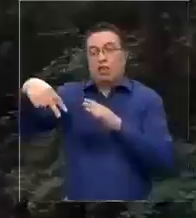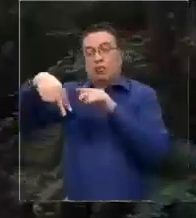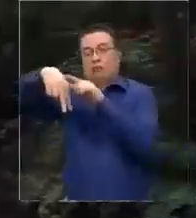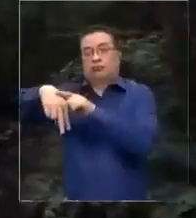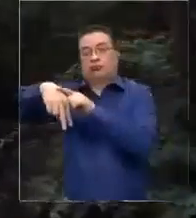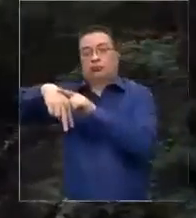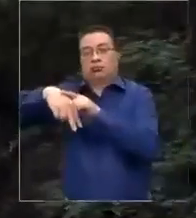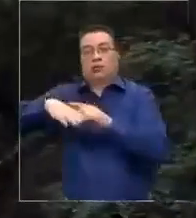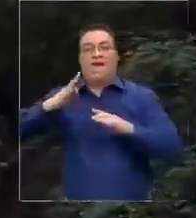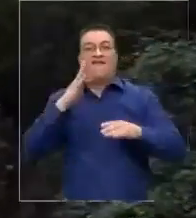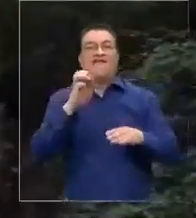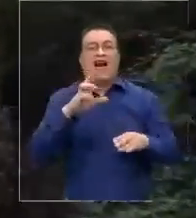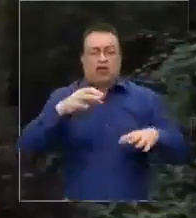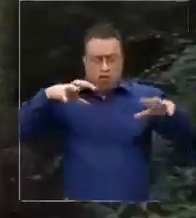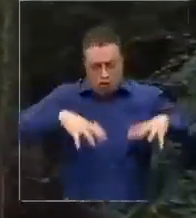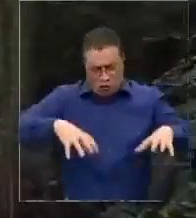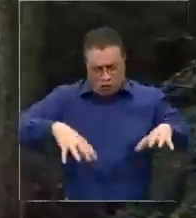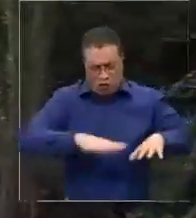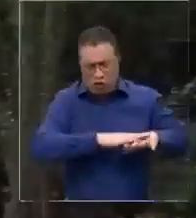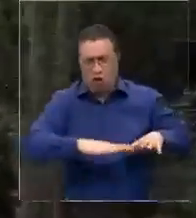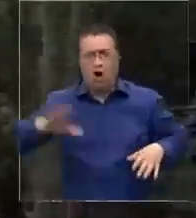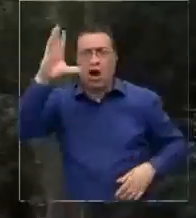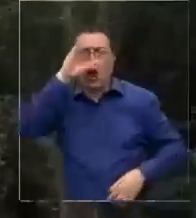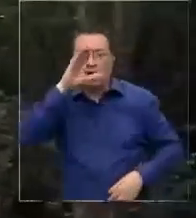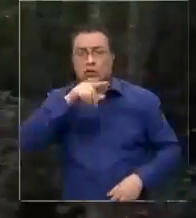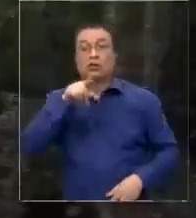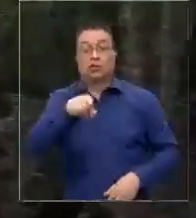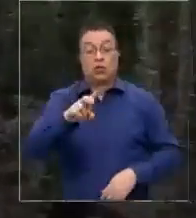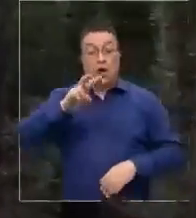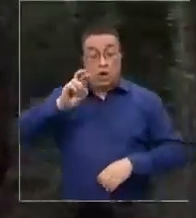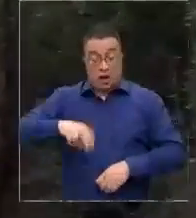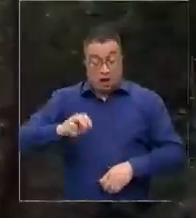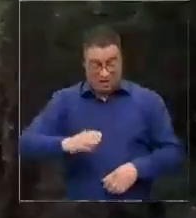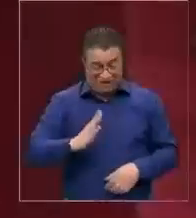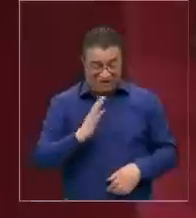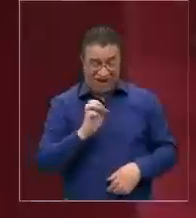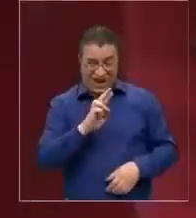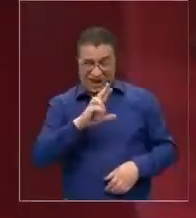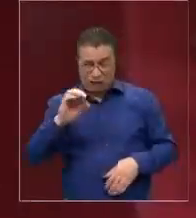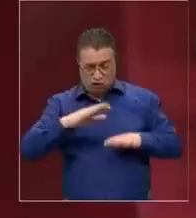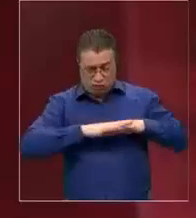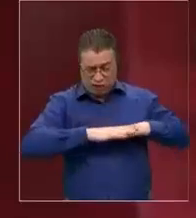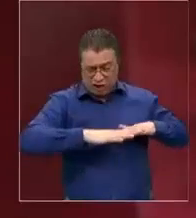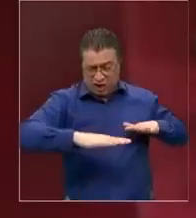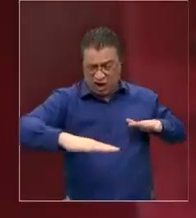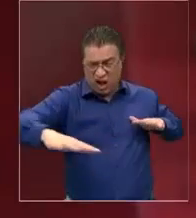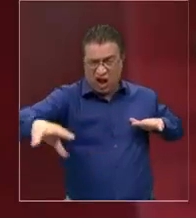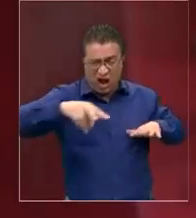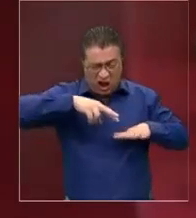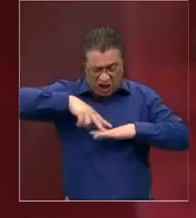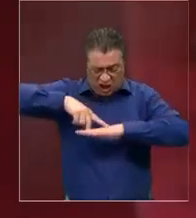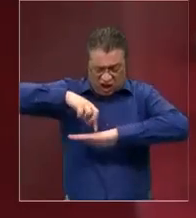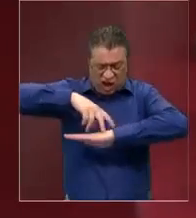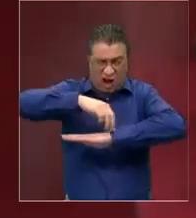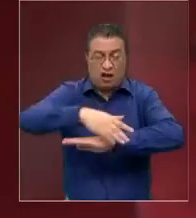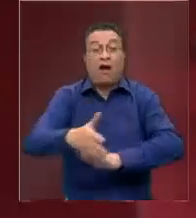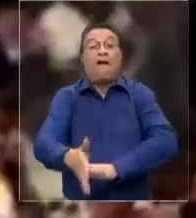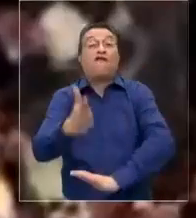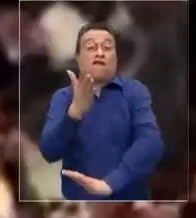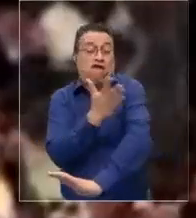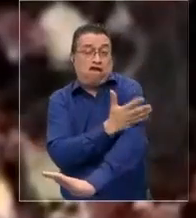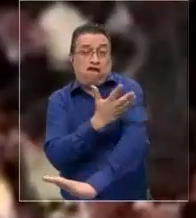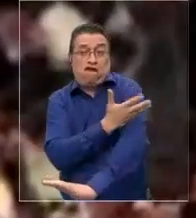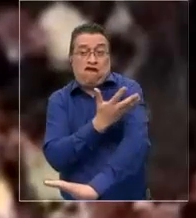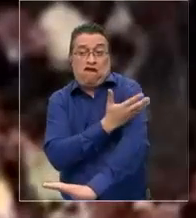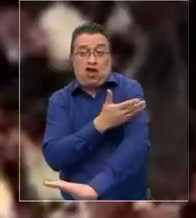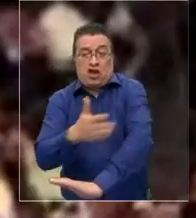convertido en barrial por la lluvia de la noche. Cuando usted caminaba había barro, entonces sus botas, que eran unas bucaneras